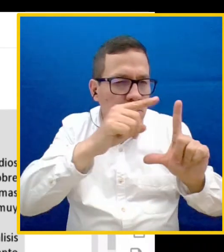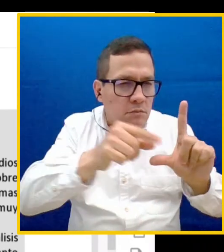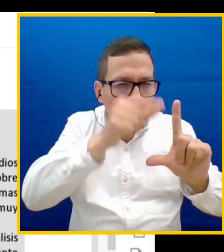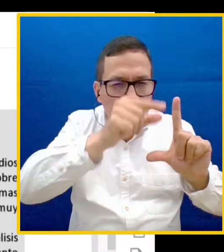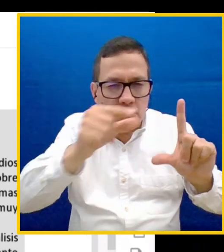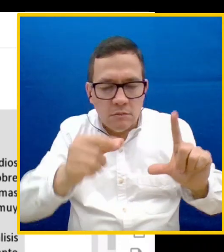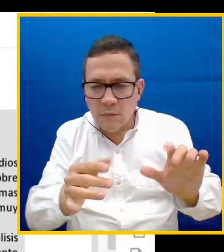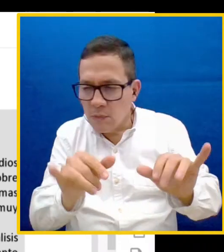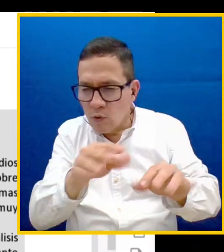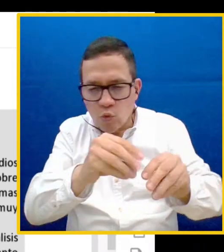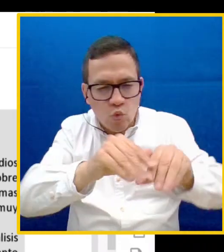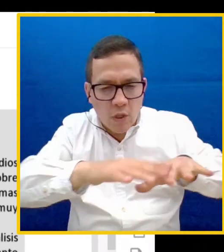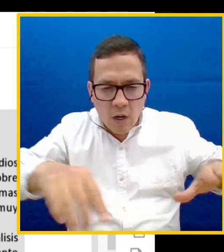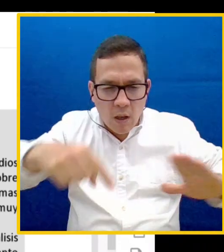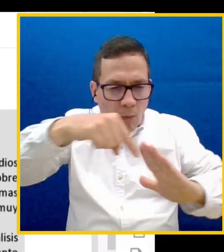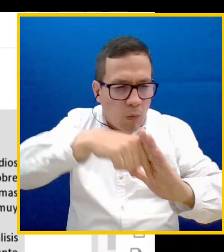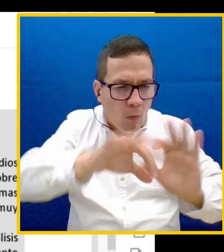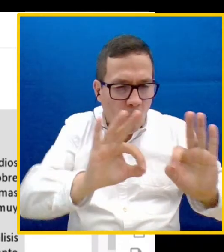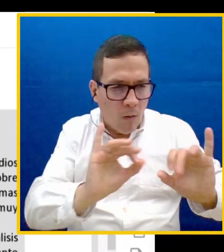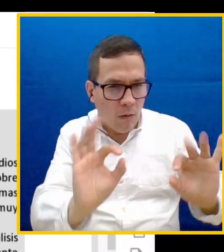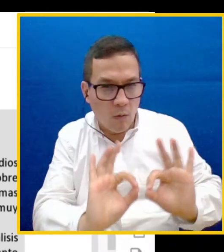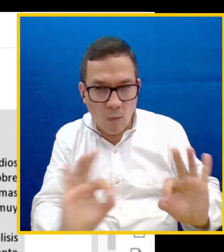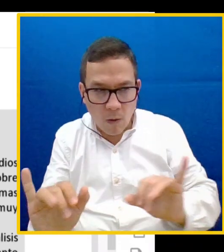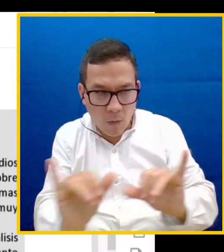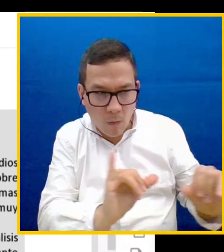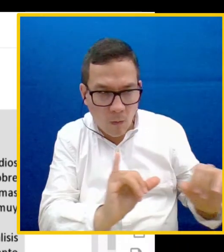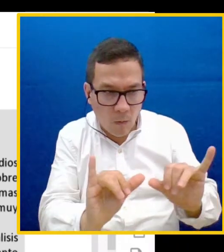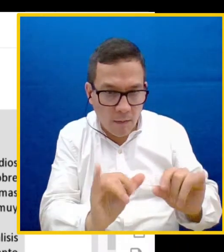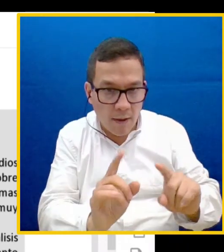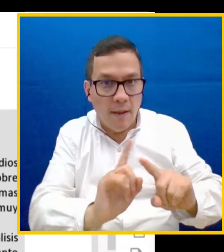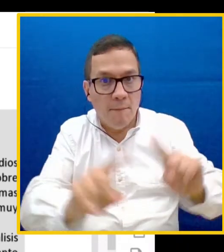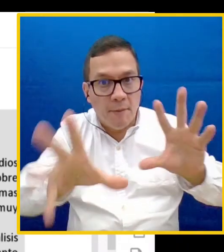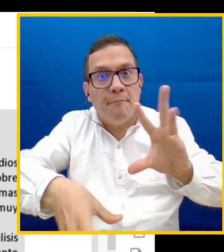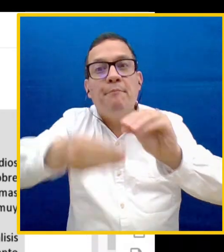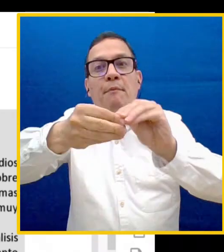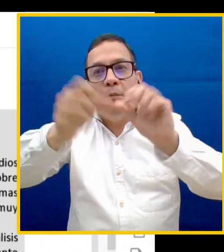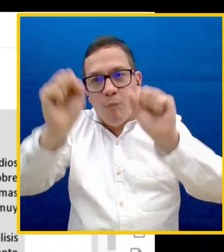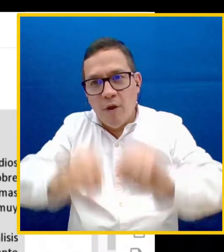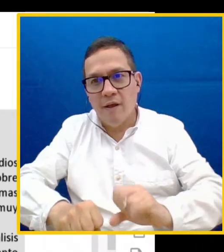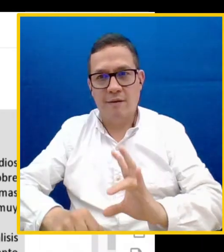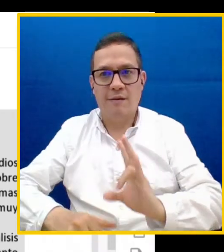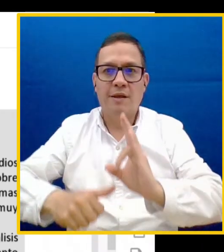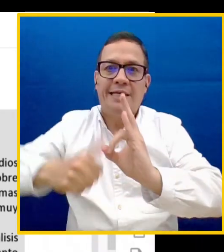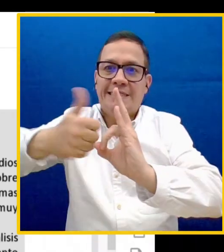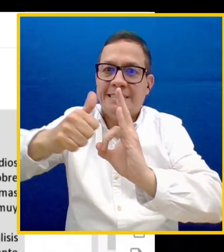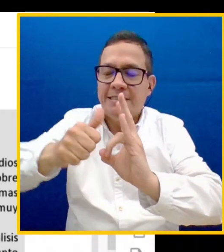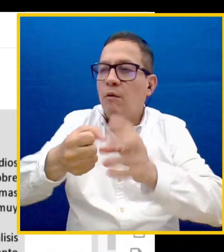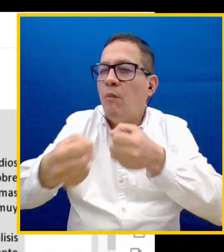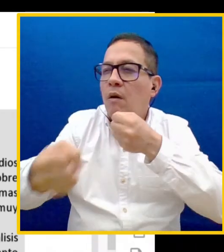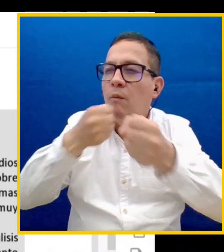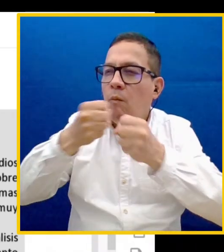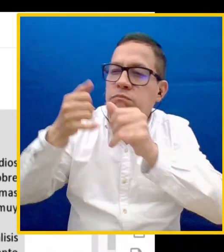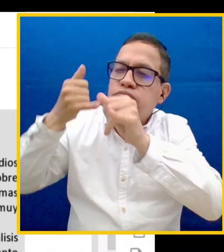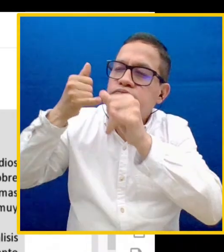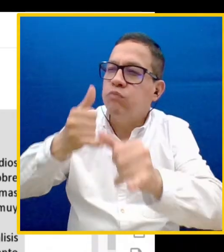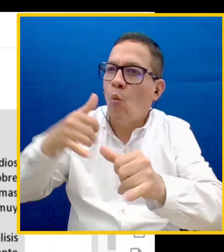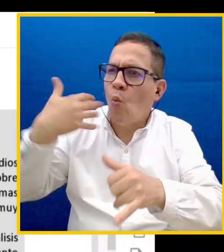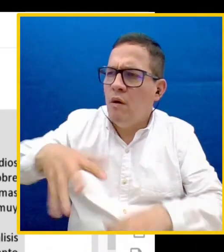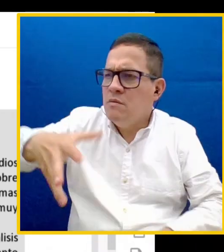mismas condiciones. Pero también puede enriquecer el estudio analizando entrevistas a ingenieros